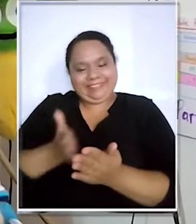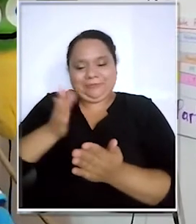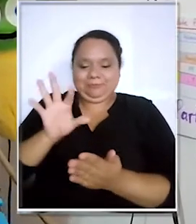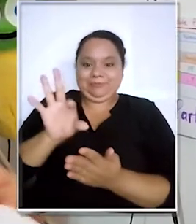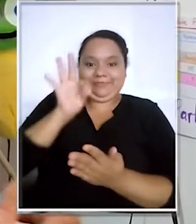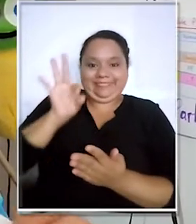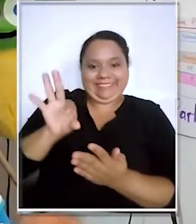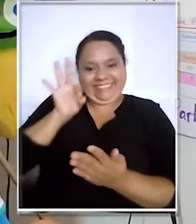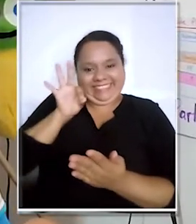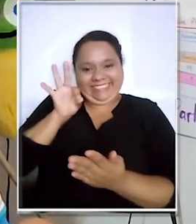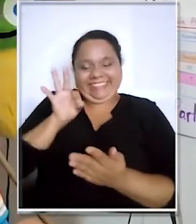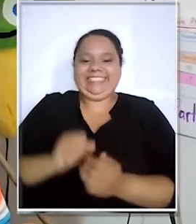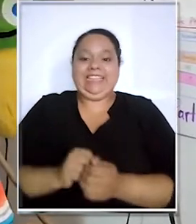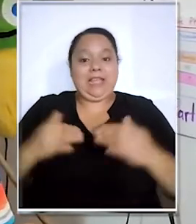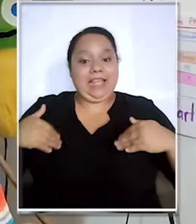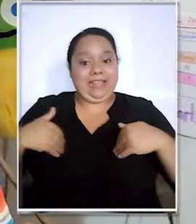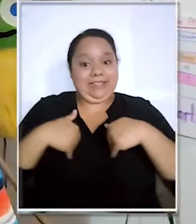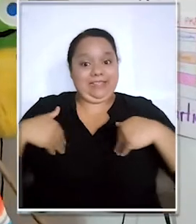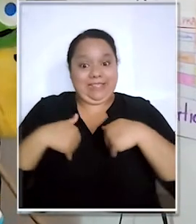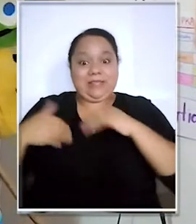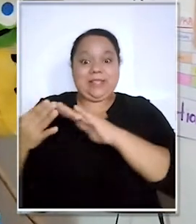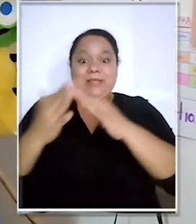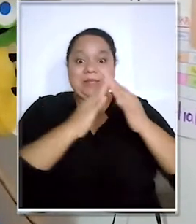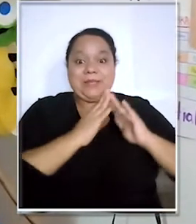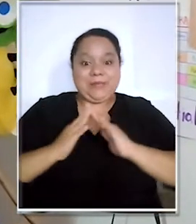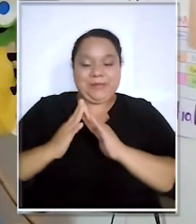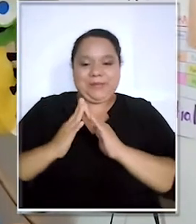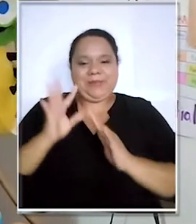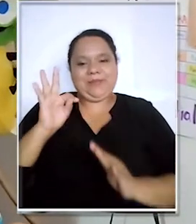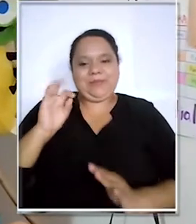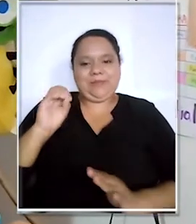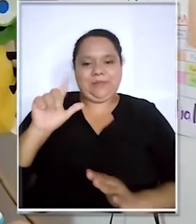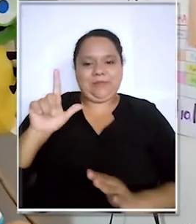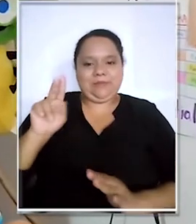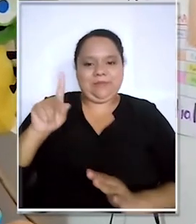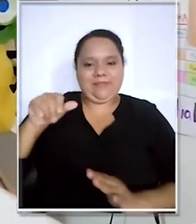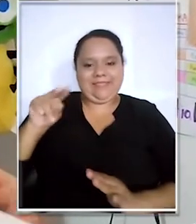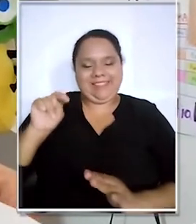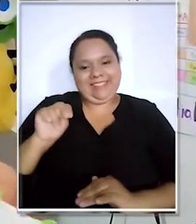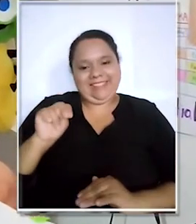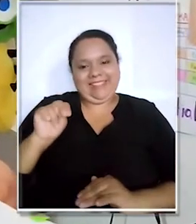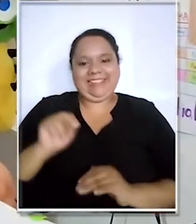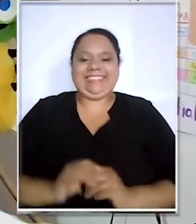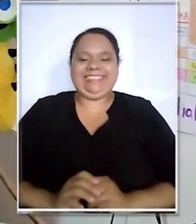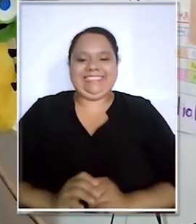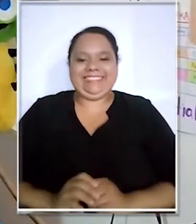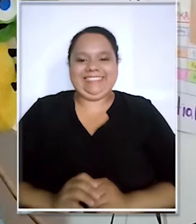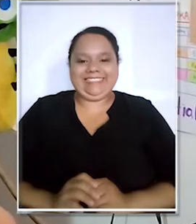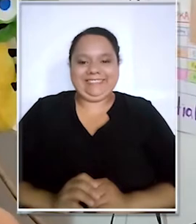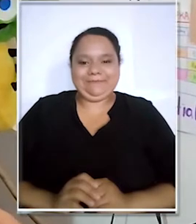yo escogí esta que habla sobre los animales de la comunidad Tolpa. Vamos a ver esta